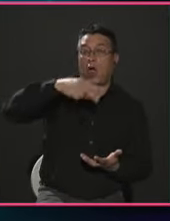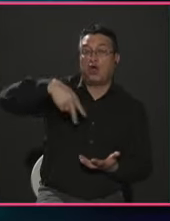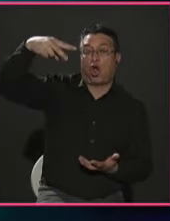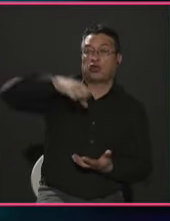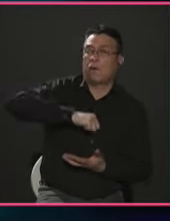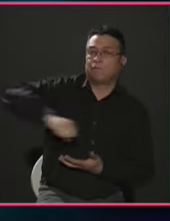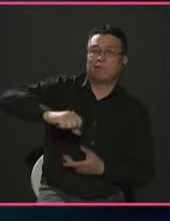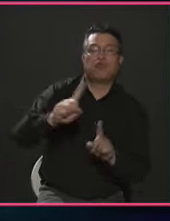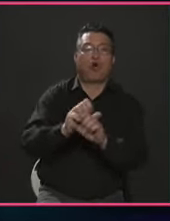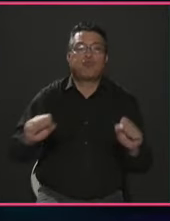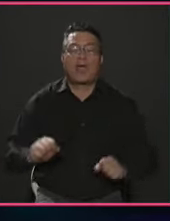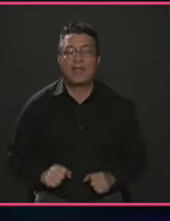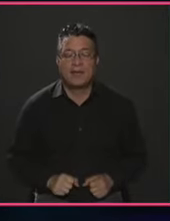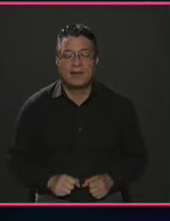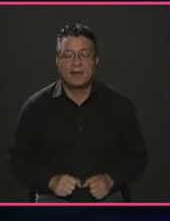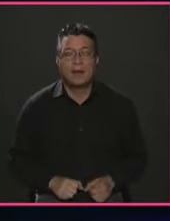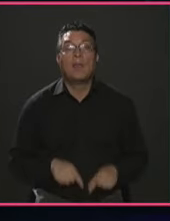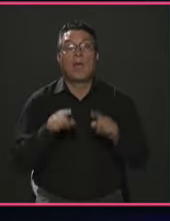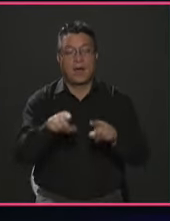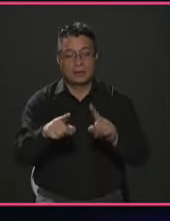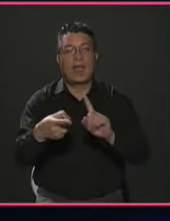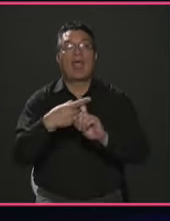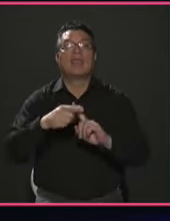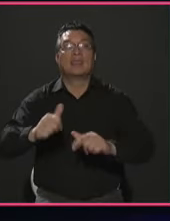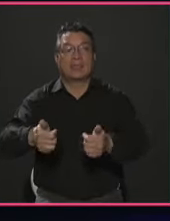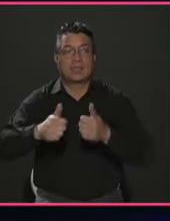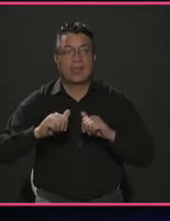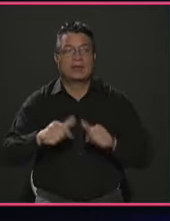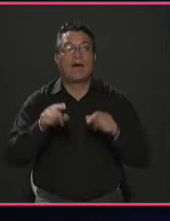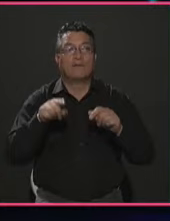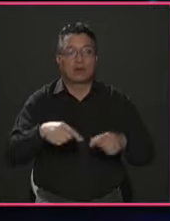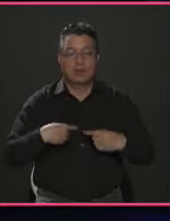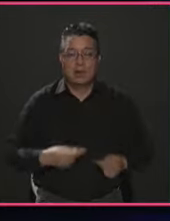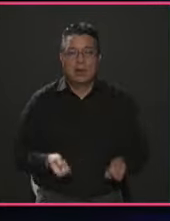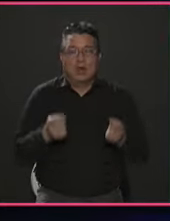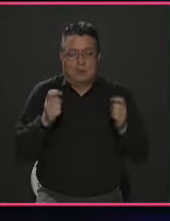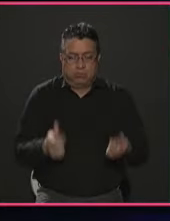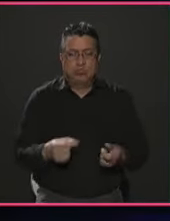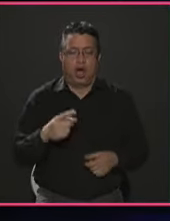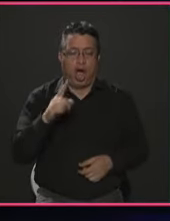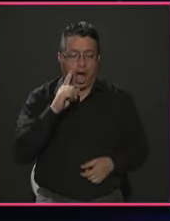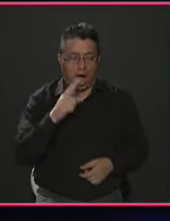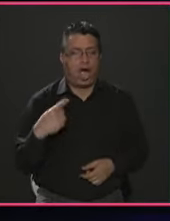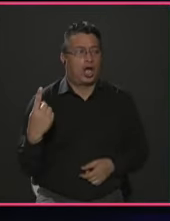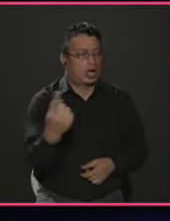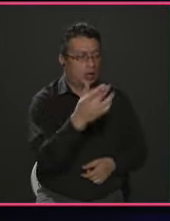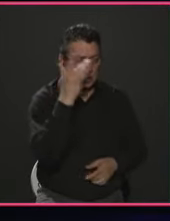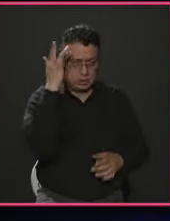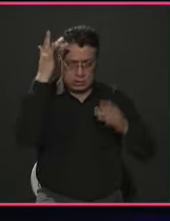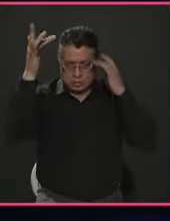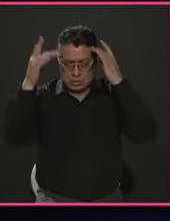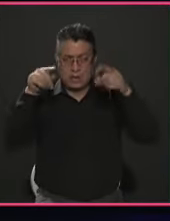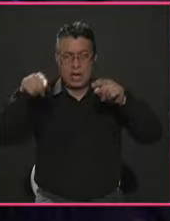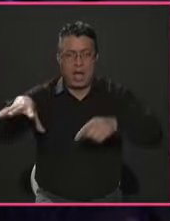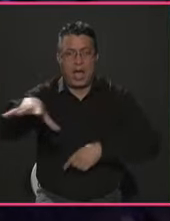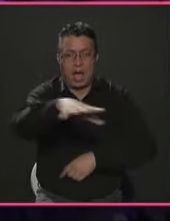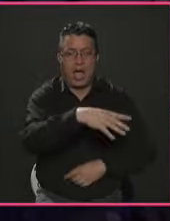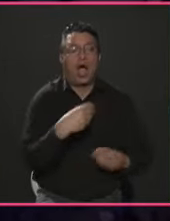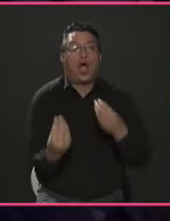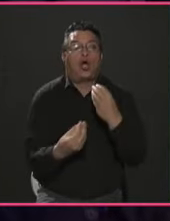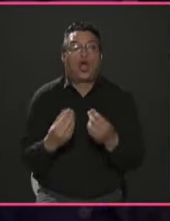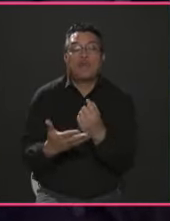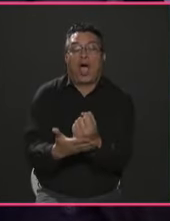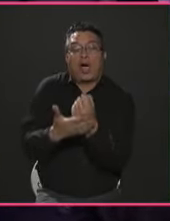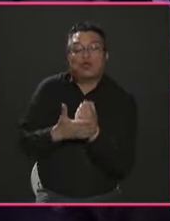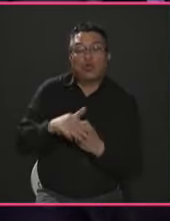norte y ahí hay un desafío para esta capacidad enorme que hay en esta sala como desde la Inteligencia artificial